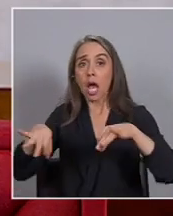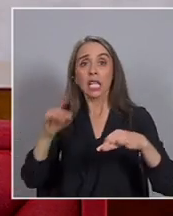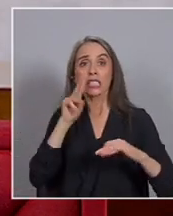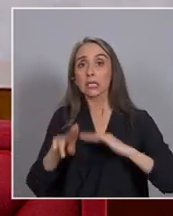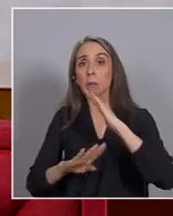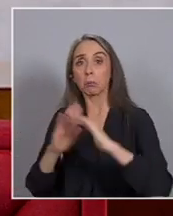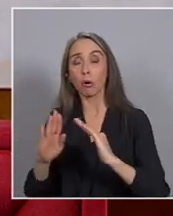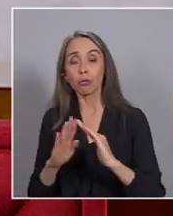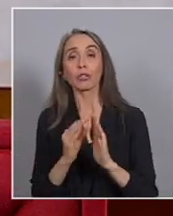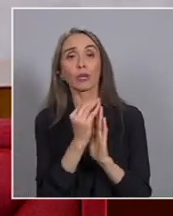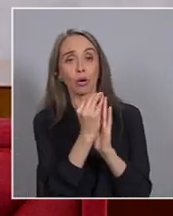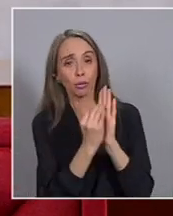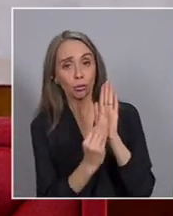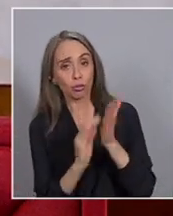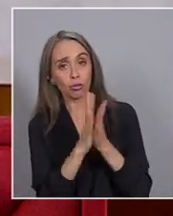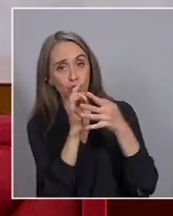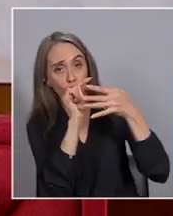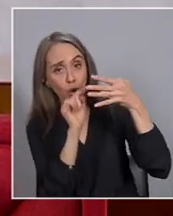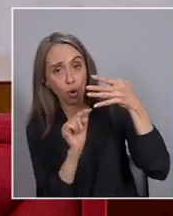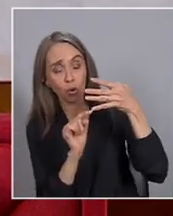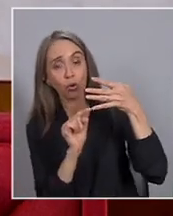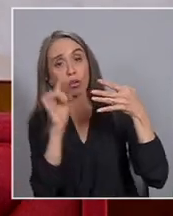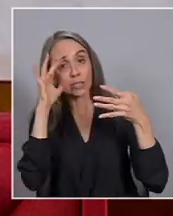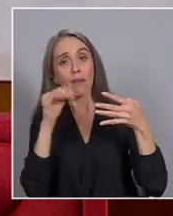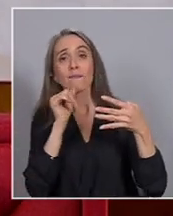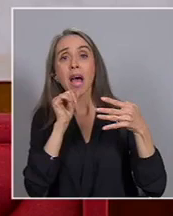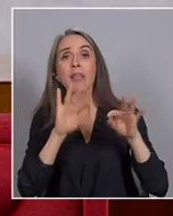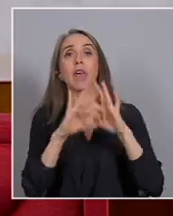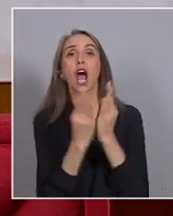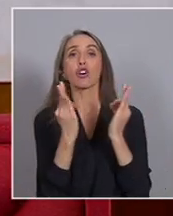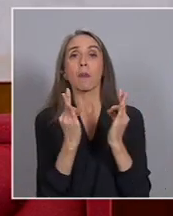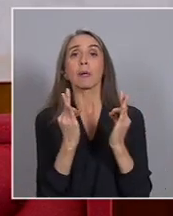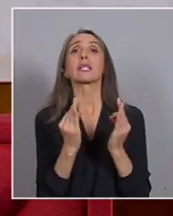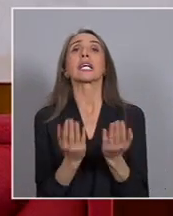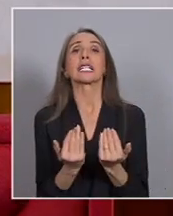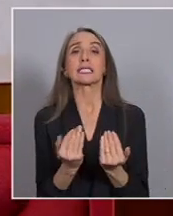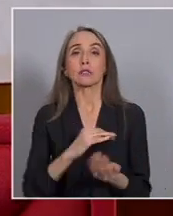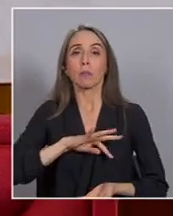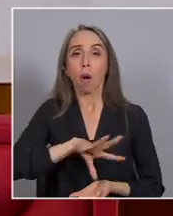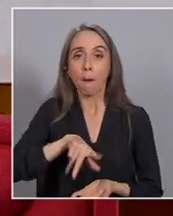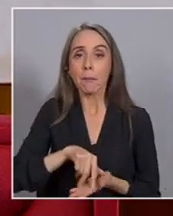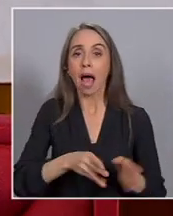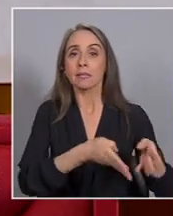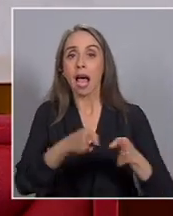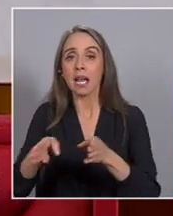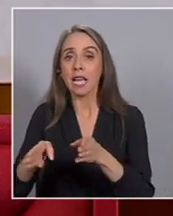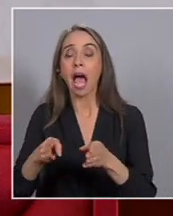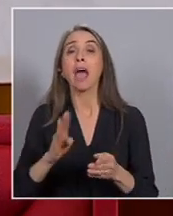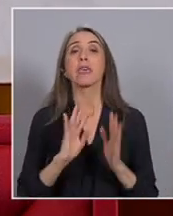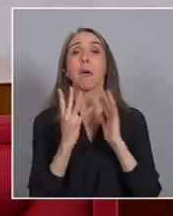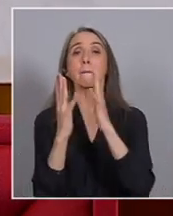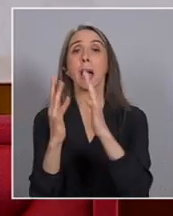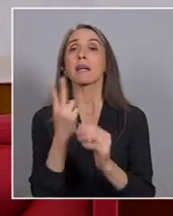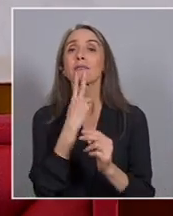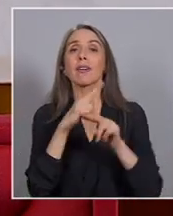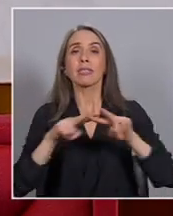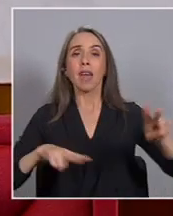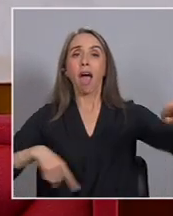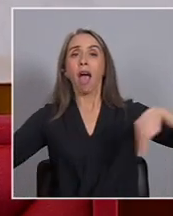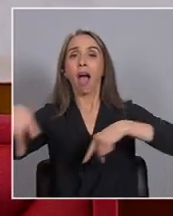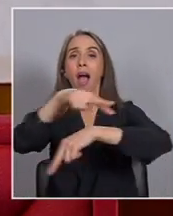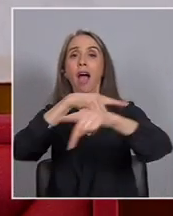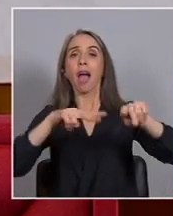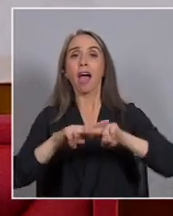Todas estas medidas, sabemos, estarían incompletas si no podemos habitar con tranquilidad nuestras plazas, nuestras calles y nuestros parques. Y por